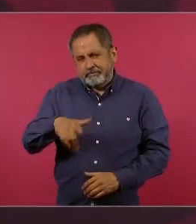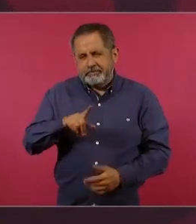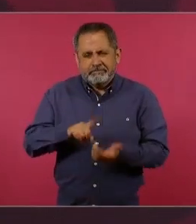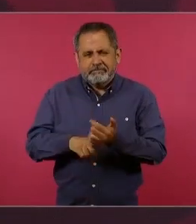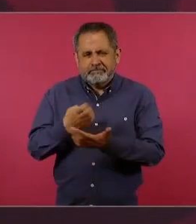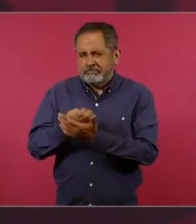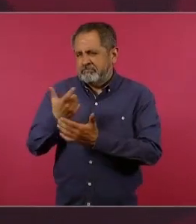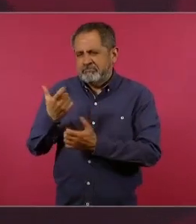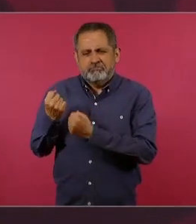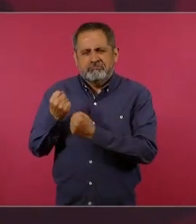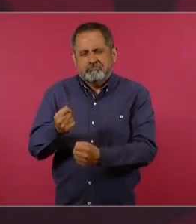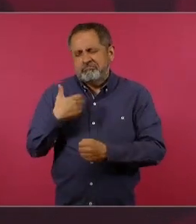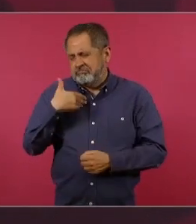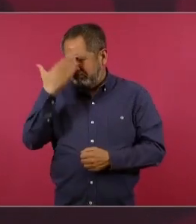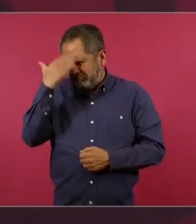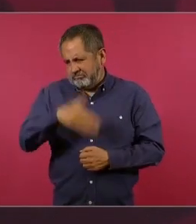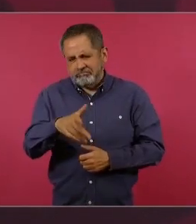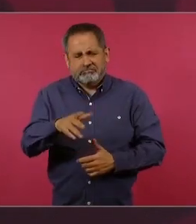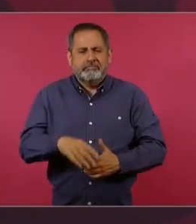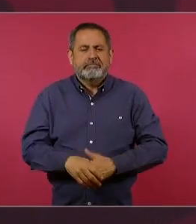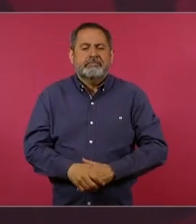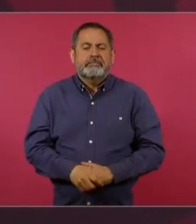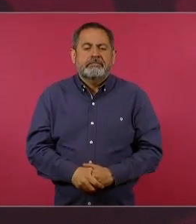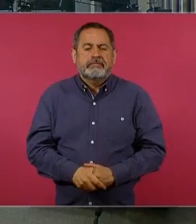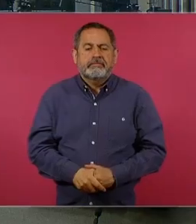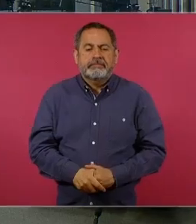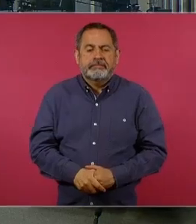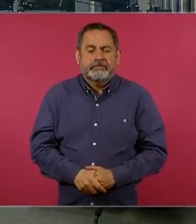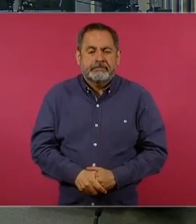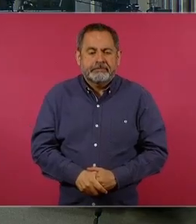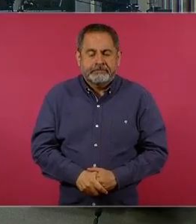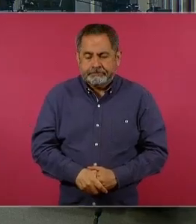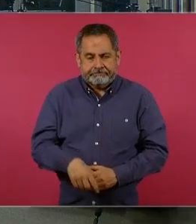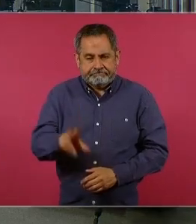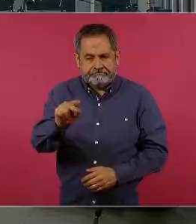fuerte. ¿Le dijo si preocupaba algo en lo económico? No.